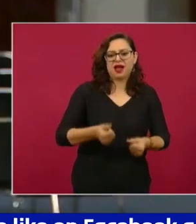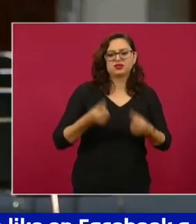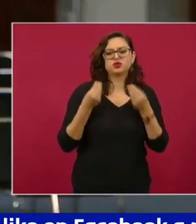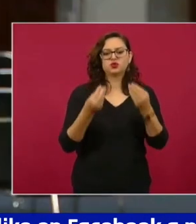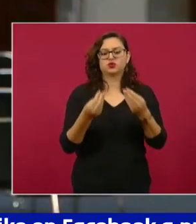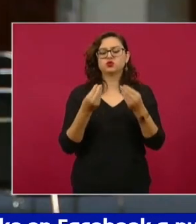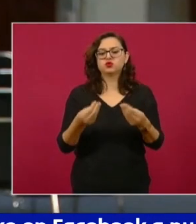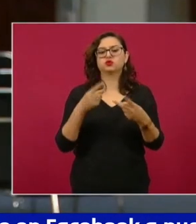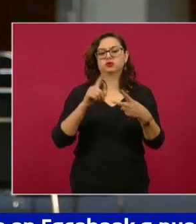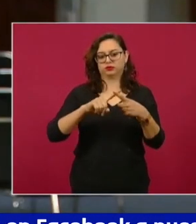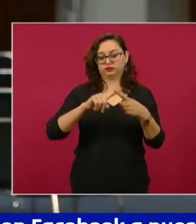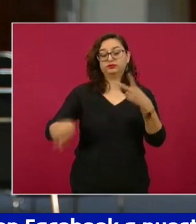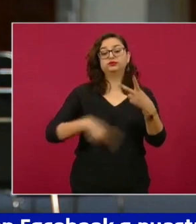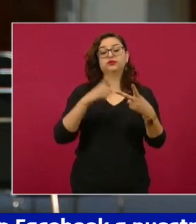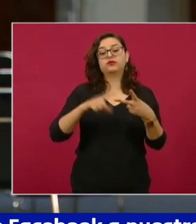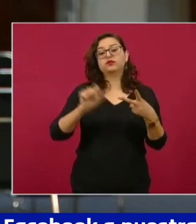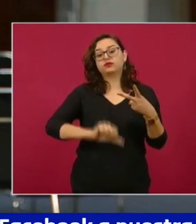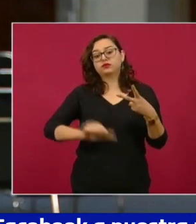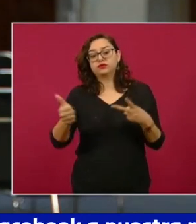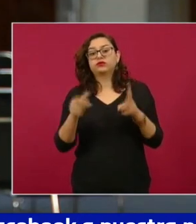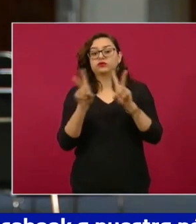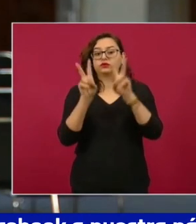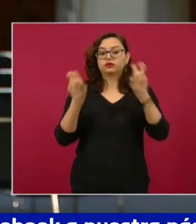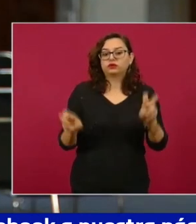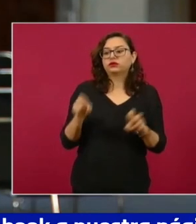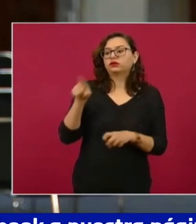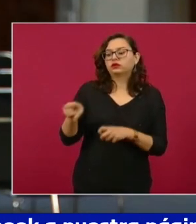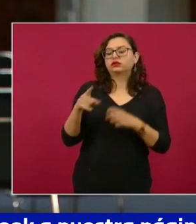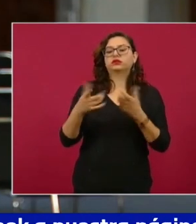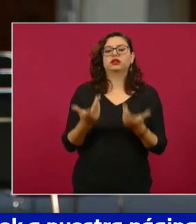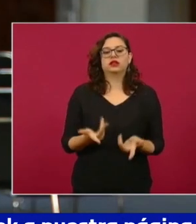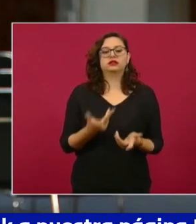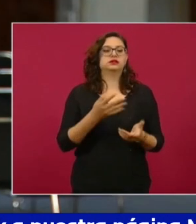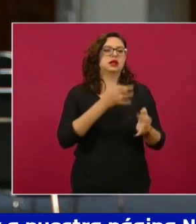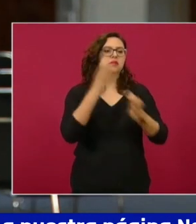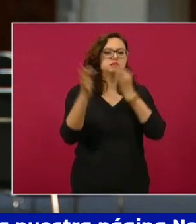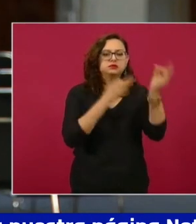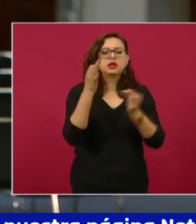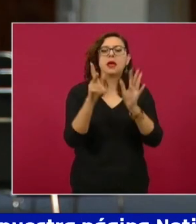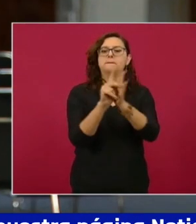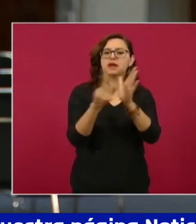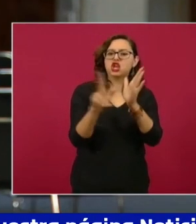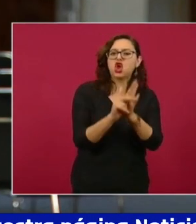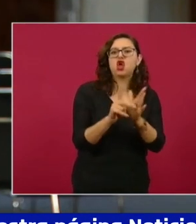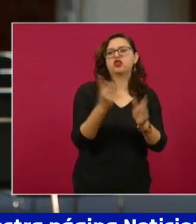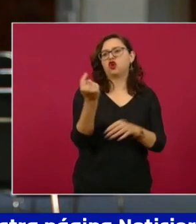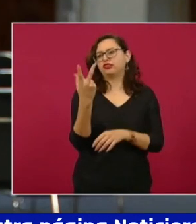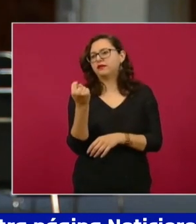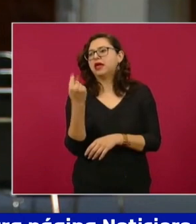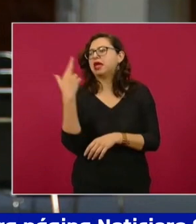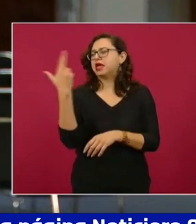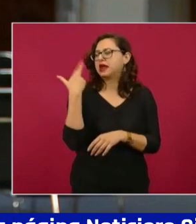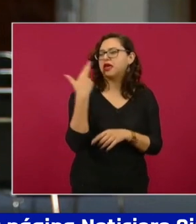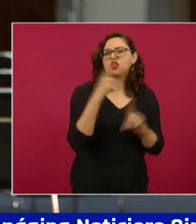gastos superfluos y extravagancias, empezando por los sueldos. Cuestionó que por